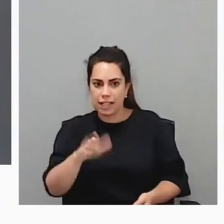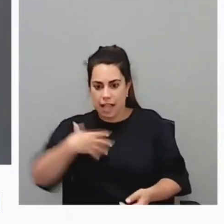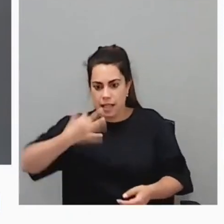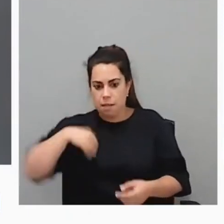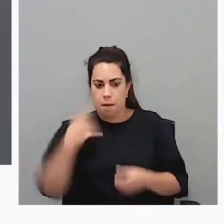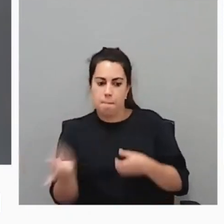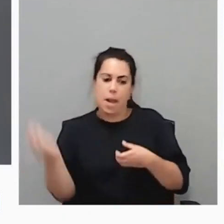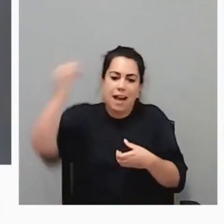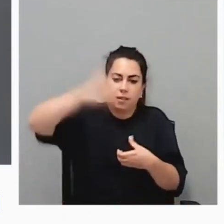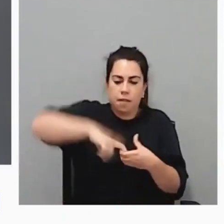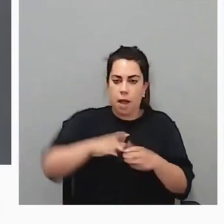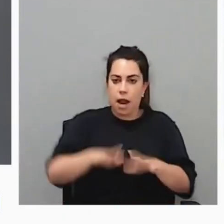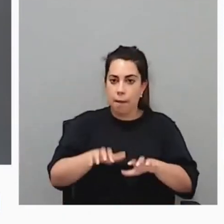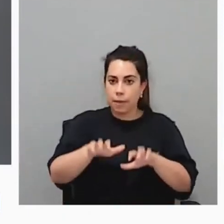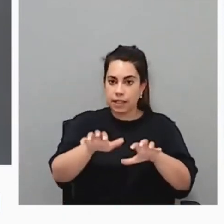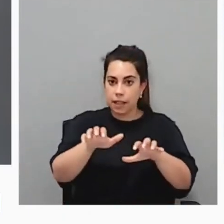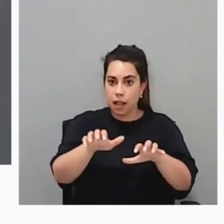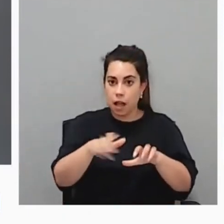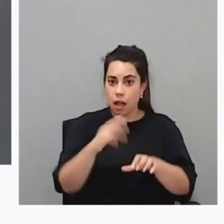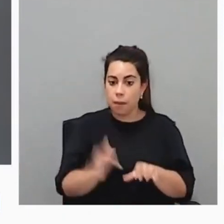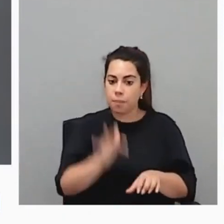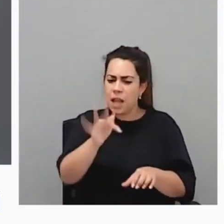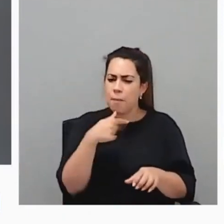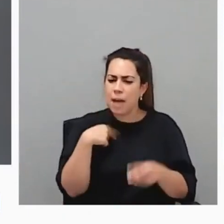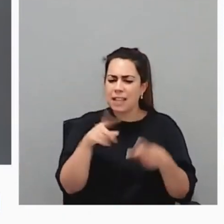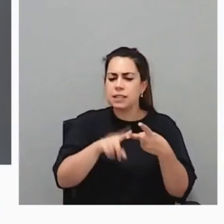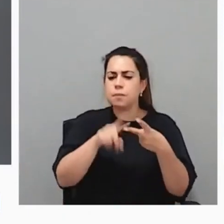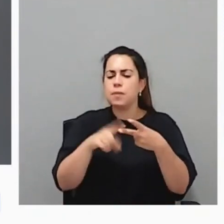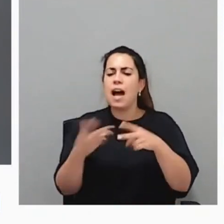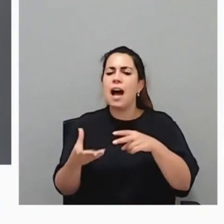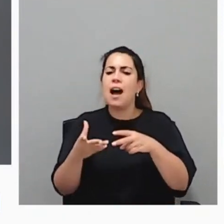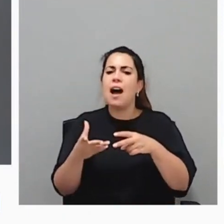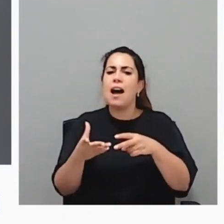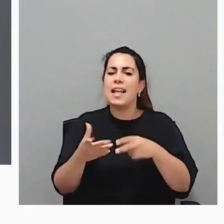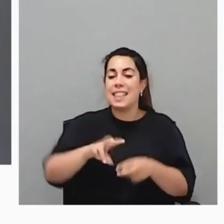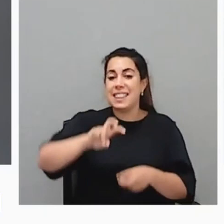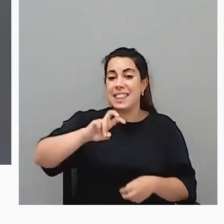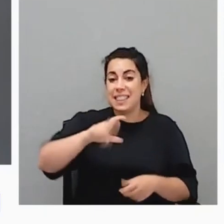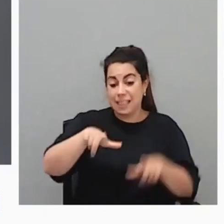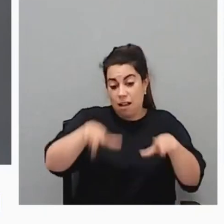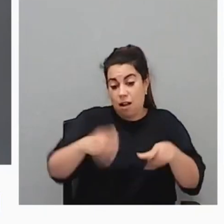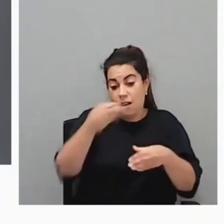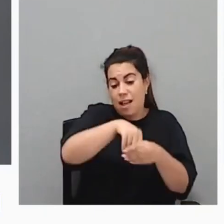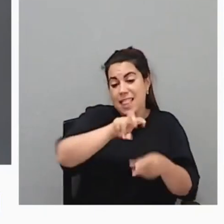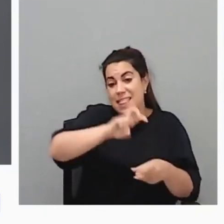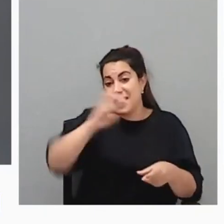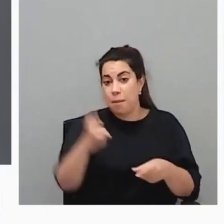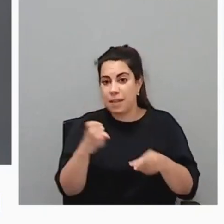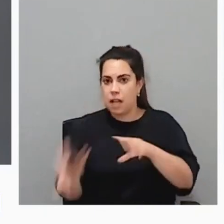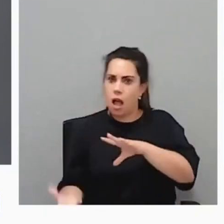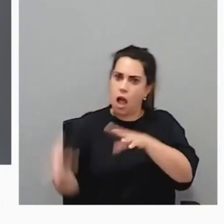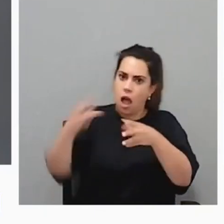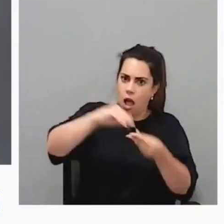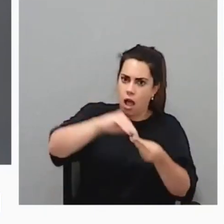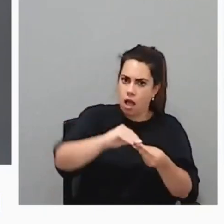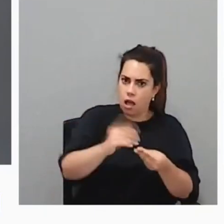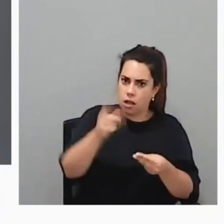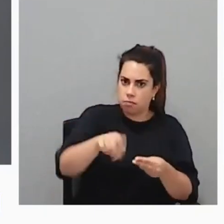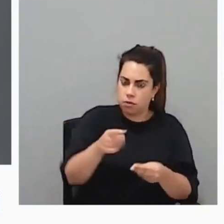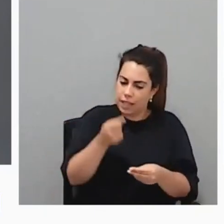que sea adaptado a la diversidad que tenemos en nuestras aulas y en nuestros centros. Profundizo un poquito en esto,